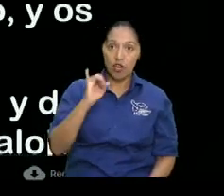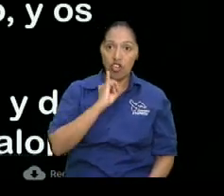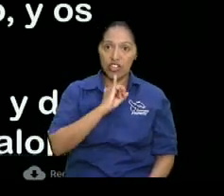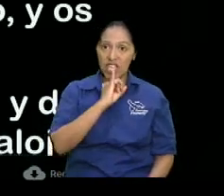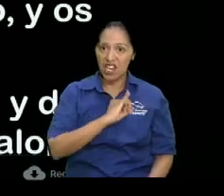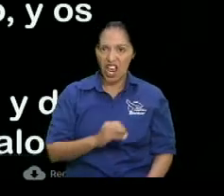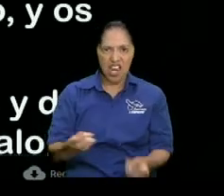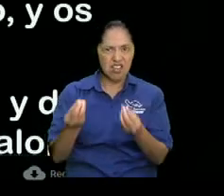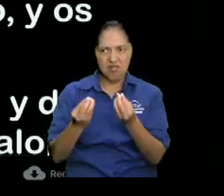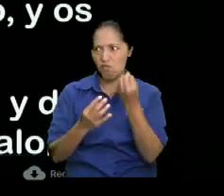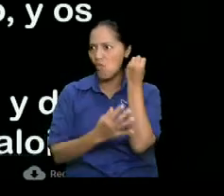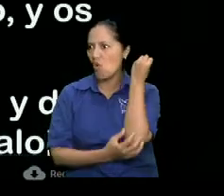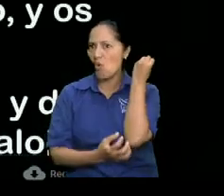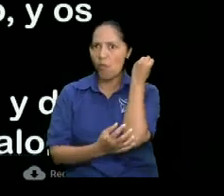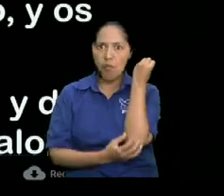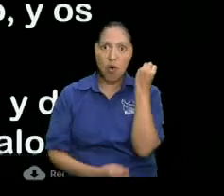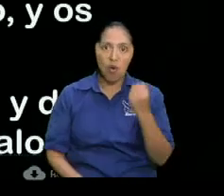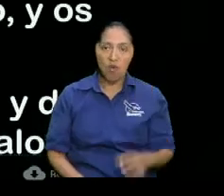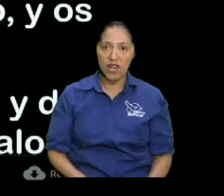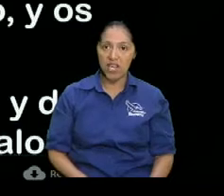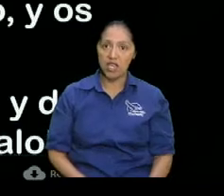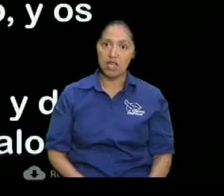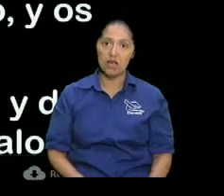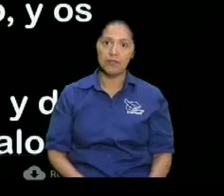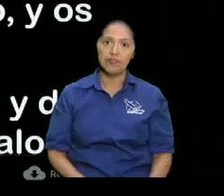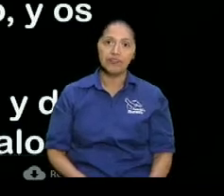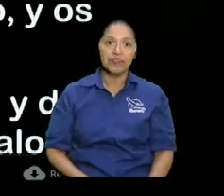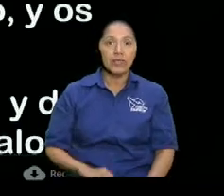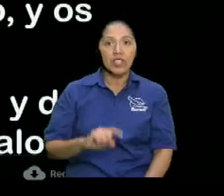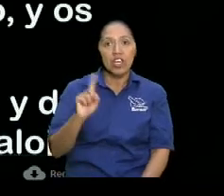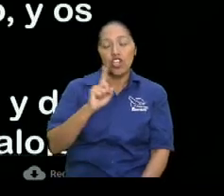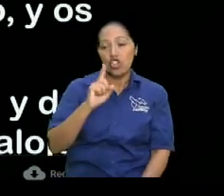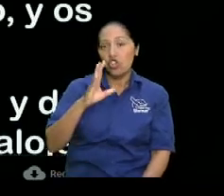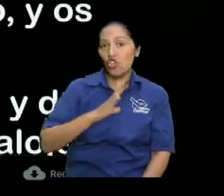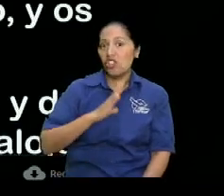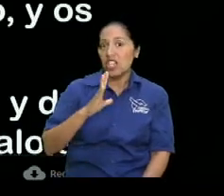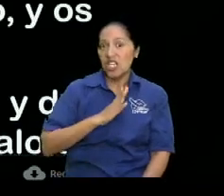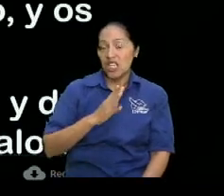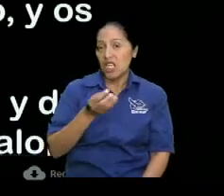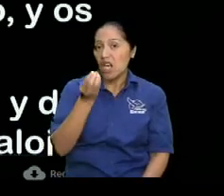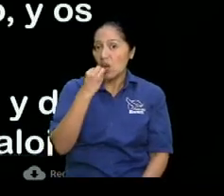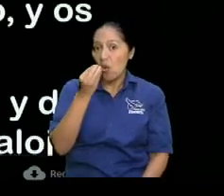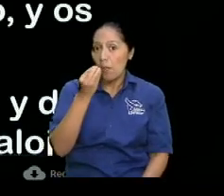Fueron empobrecidos. ¿Quién los empobreció? Los madianitas.